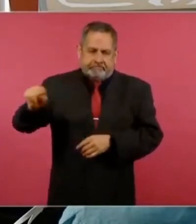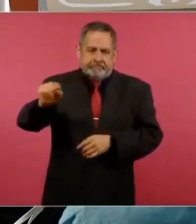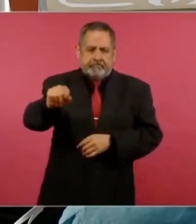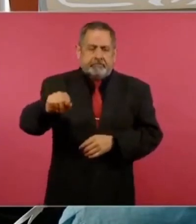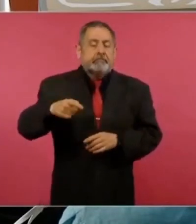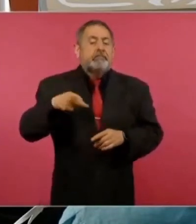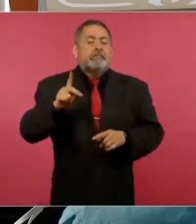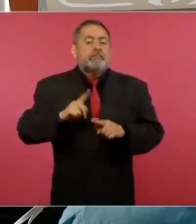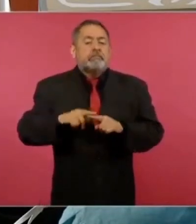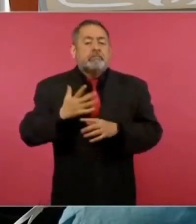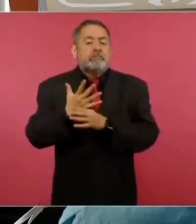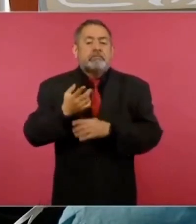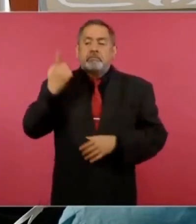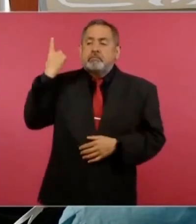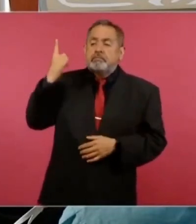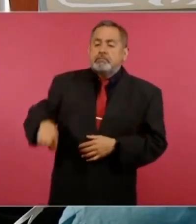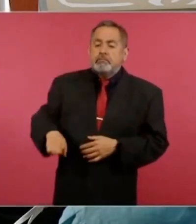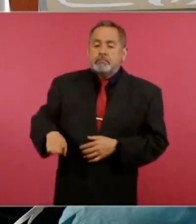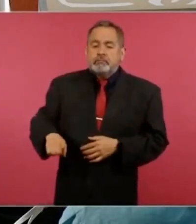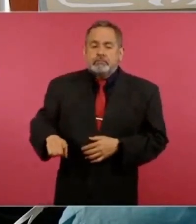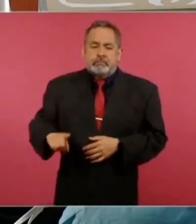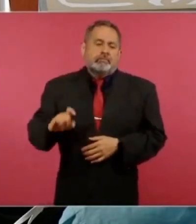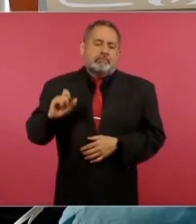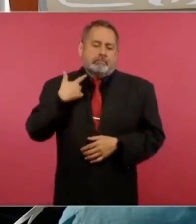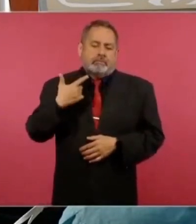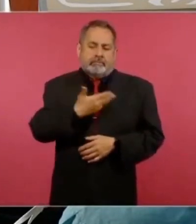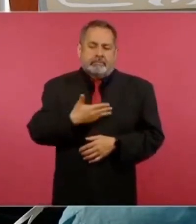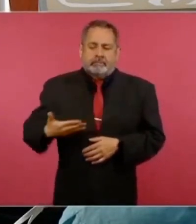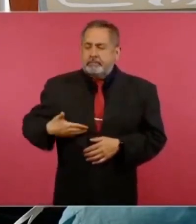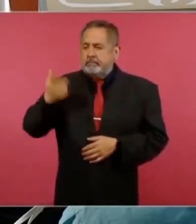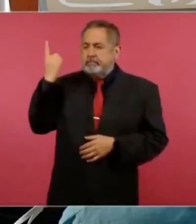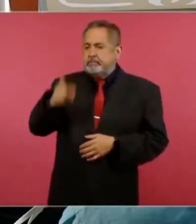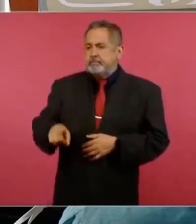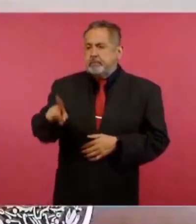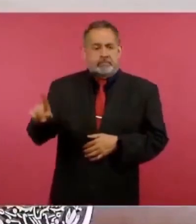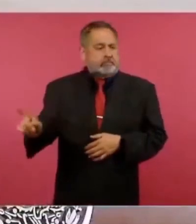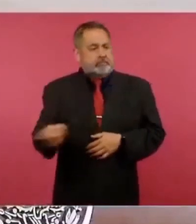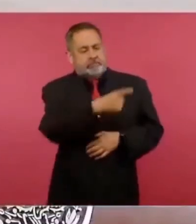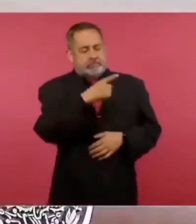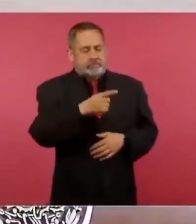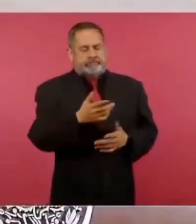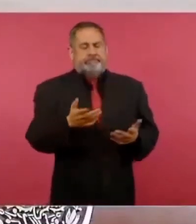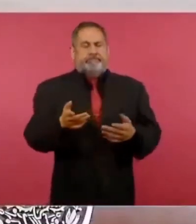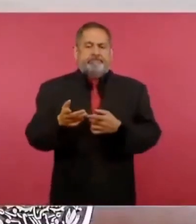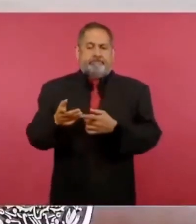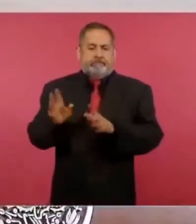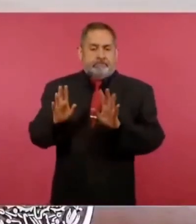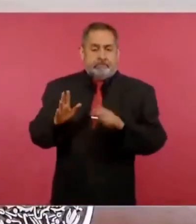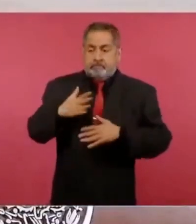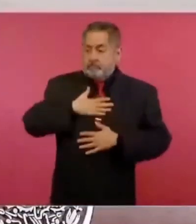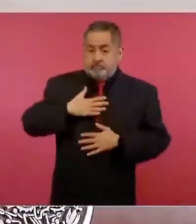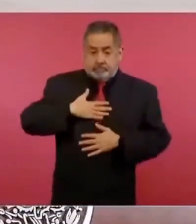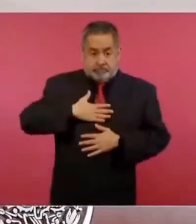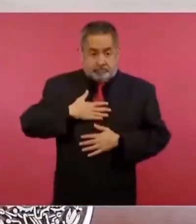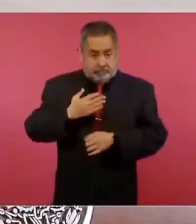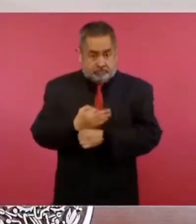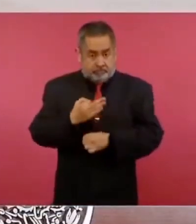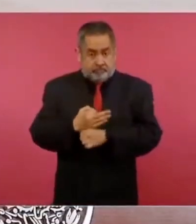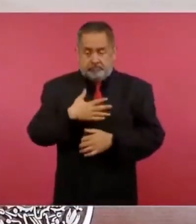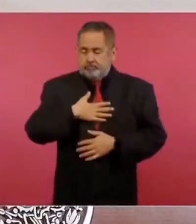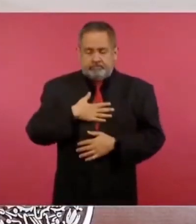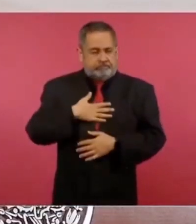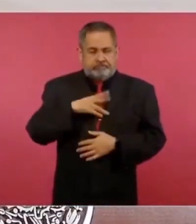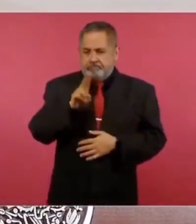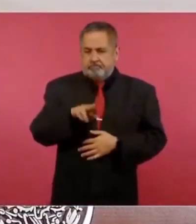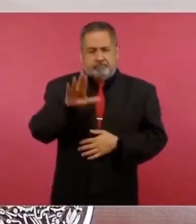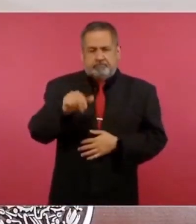ordenadas por los presidentes en turnos. Pero nosotros nunca